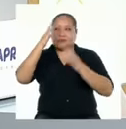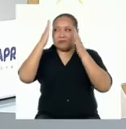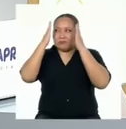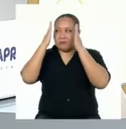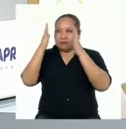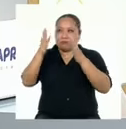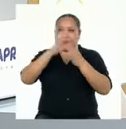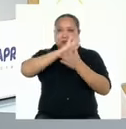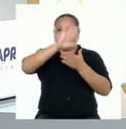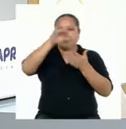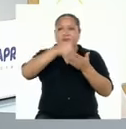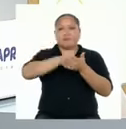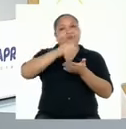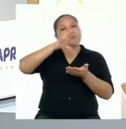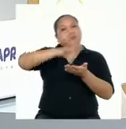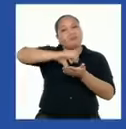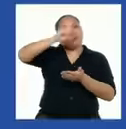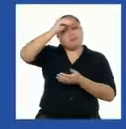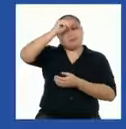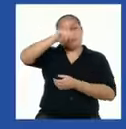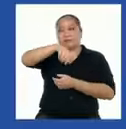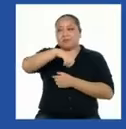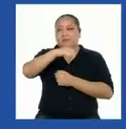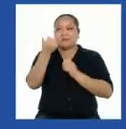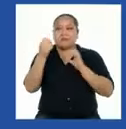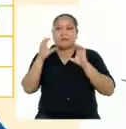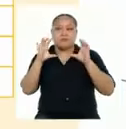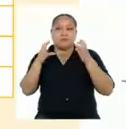lo que aprendamos en las otras áreas.